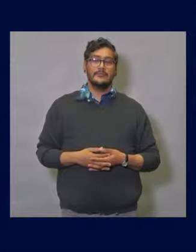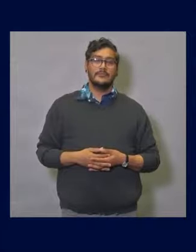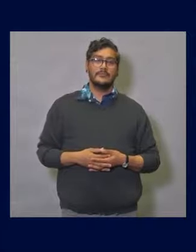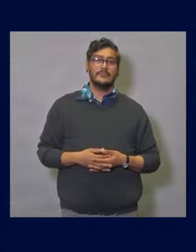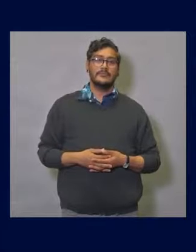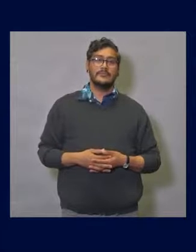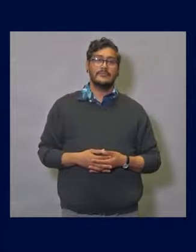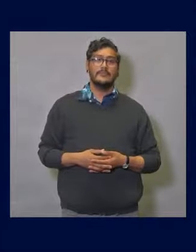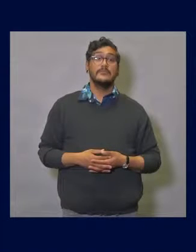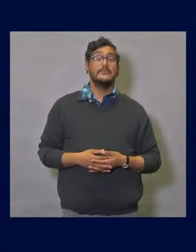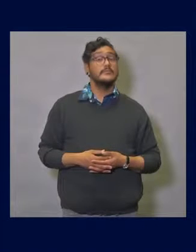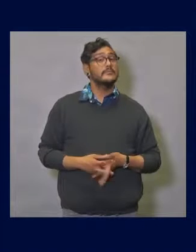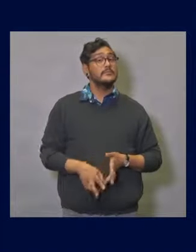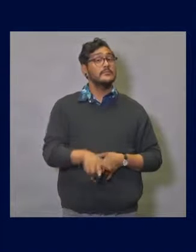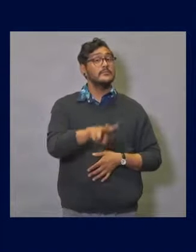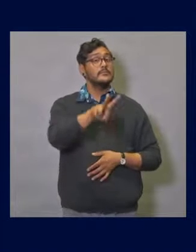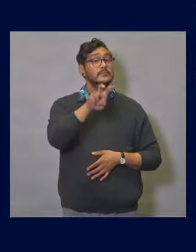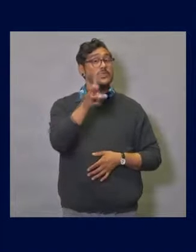De las